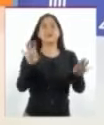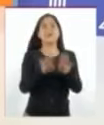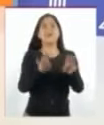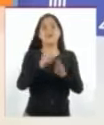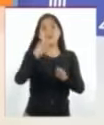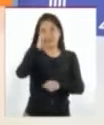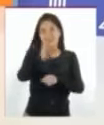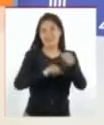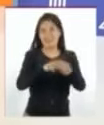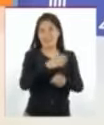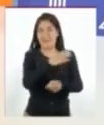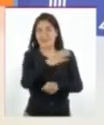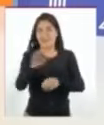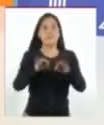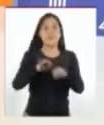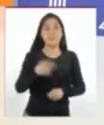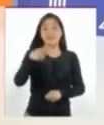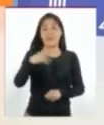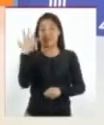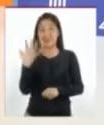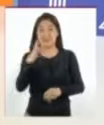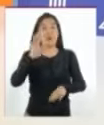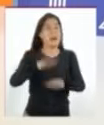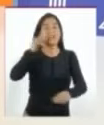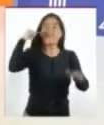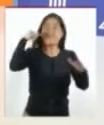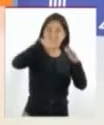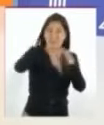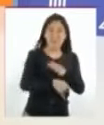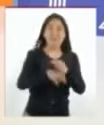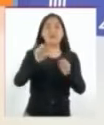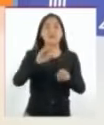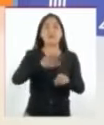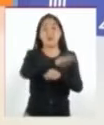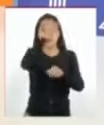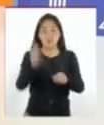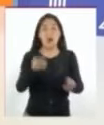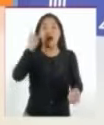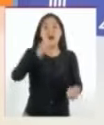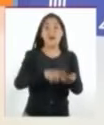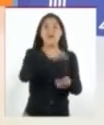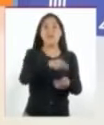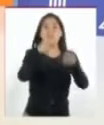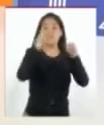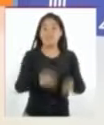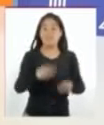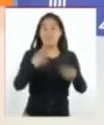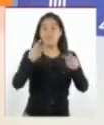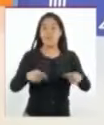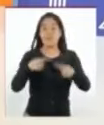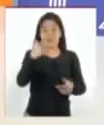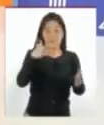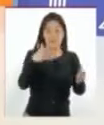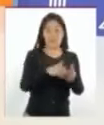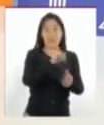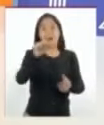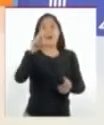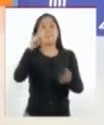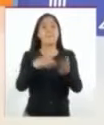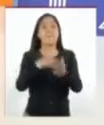En cambio, las 5 más profundas indican que la cueva estuvo ocupada de 7000 a 1000 años antes de